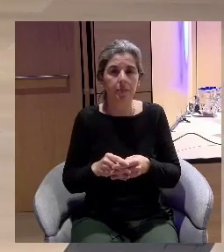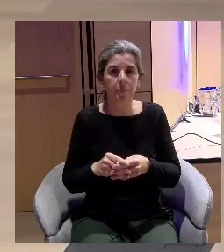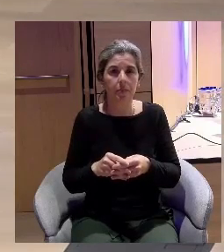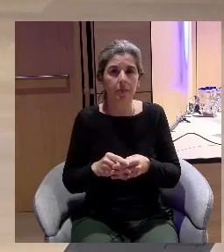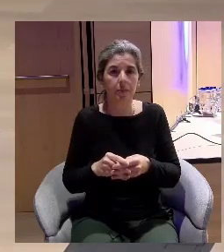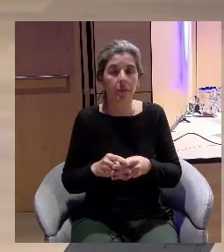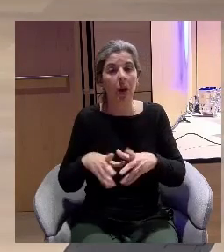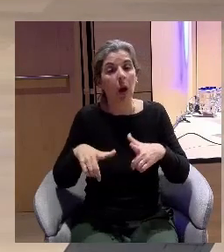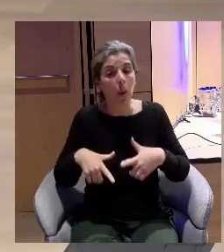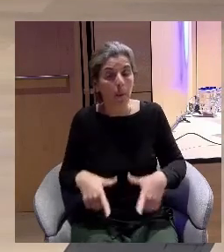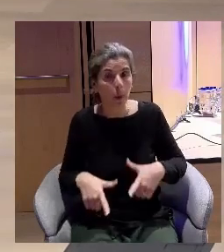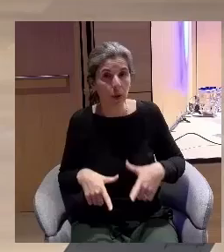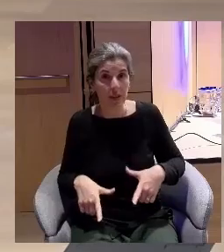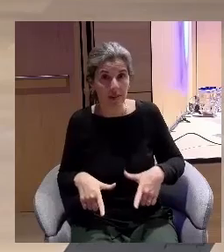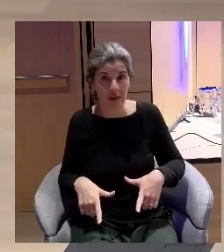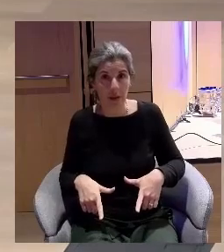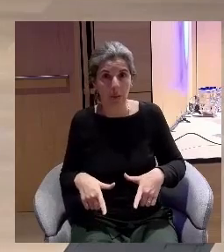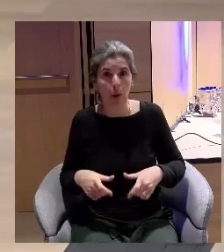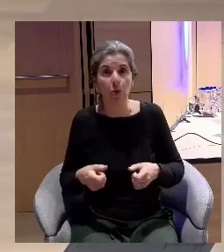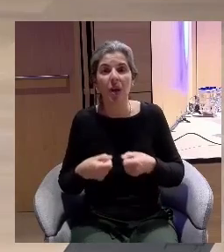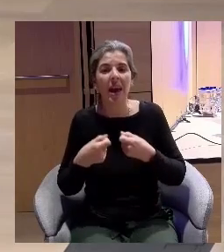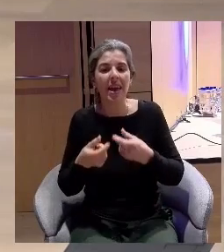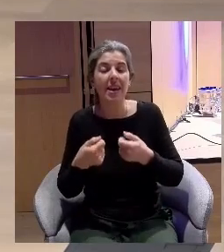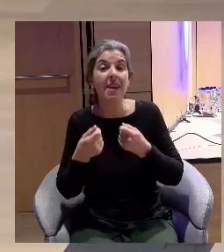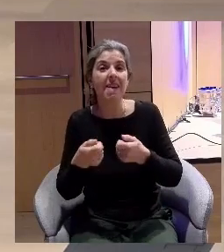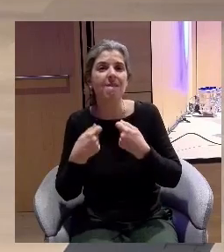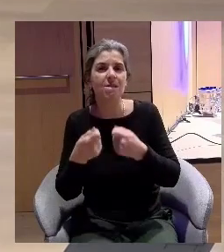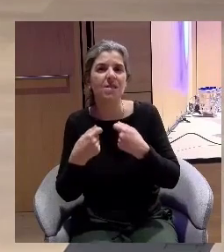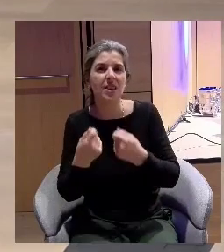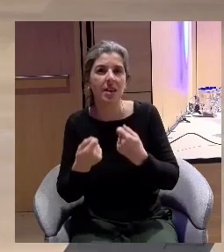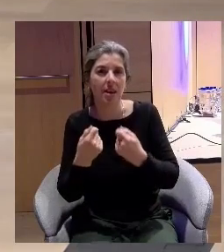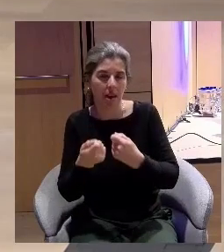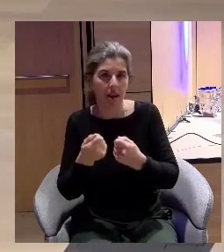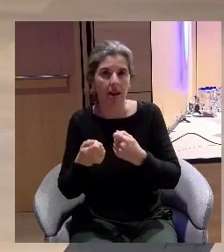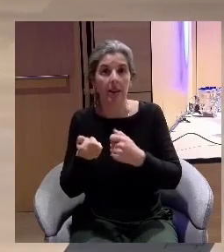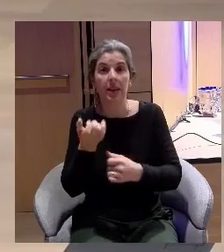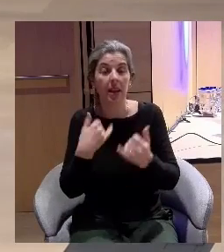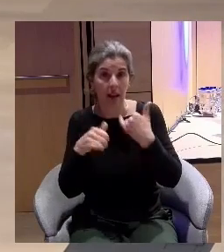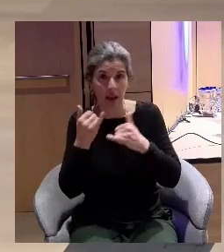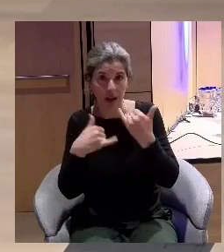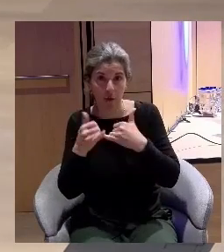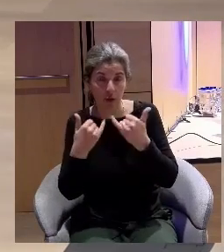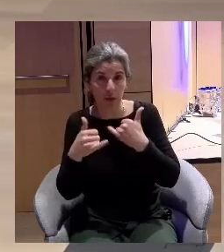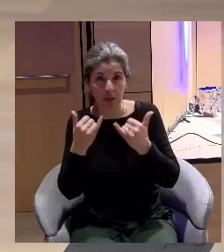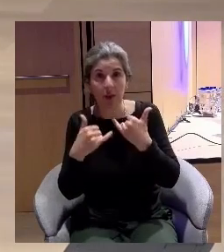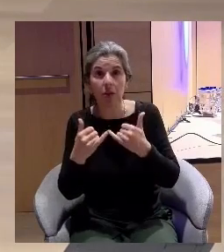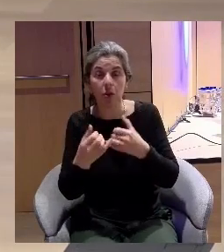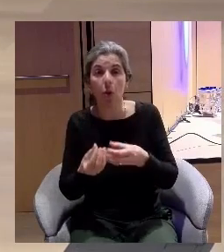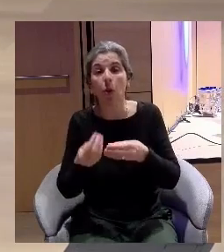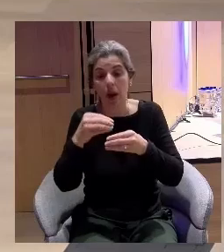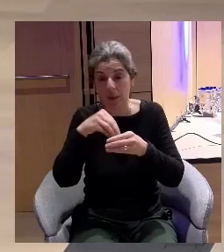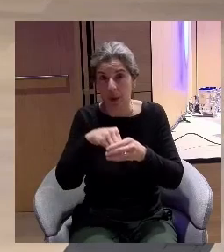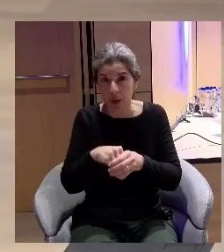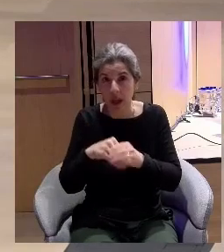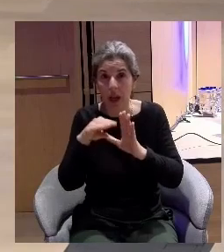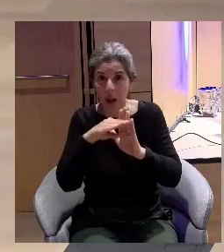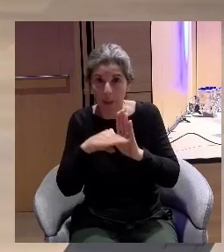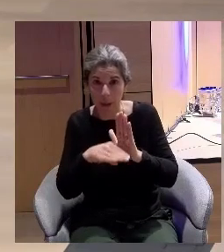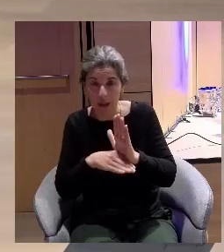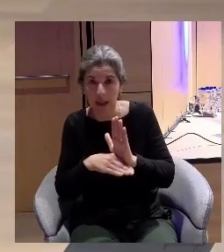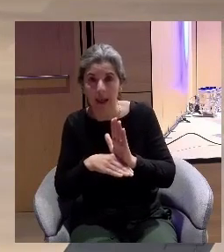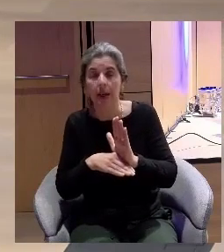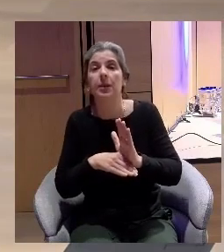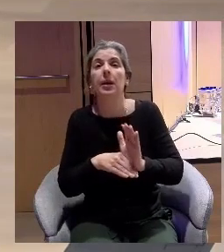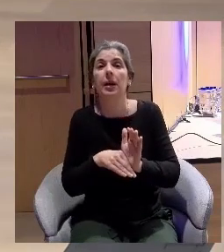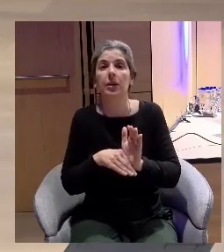costo de generar información, particularmente la pasiva, es enorme, porque hay fracturas y hay capacidades distintas. Entonces,